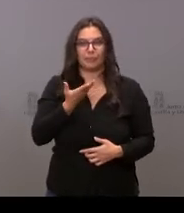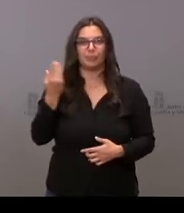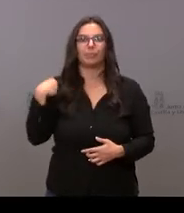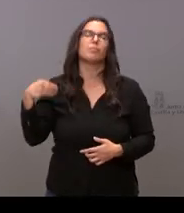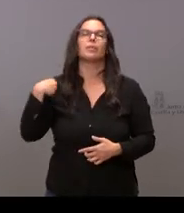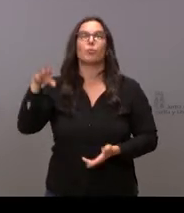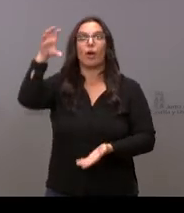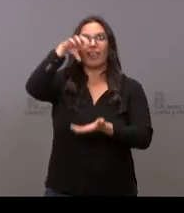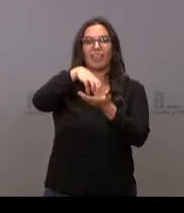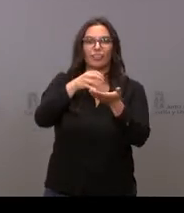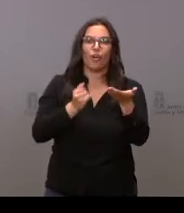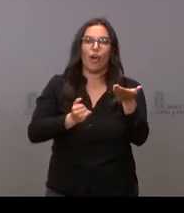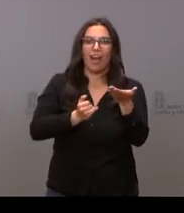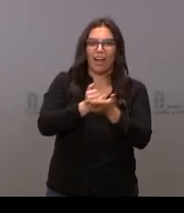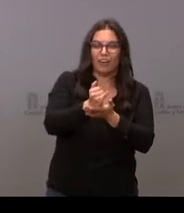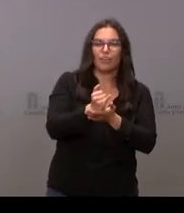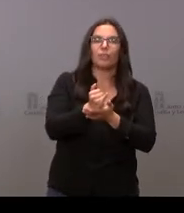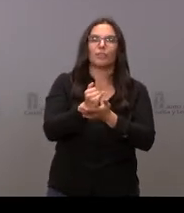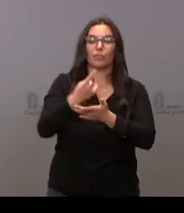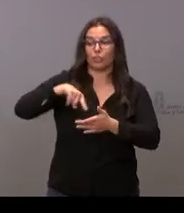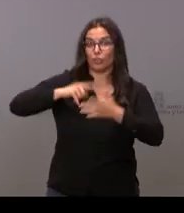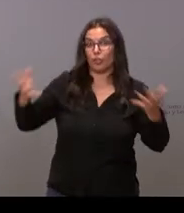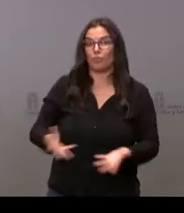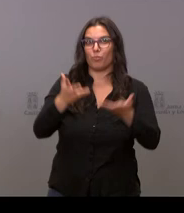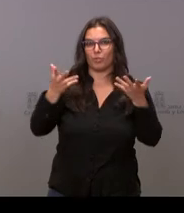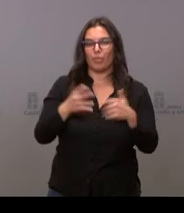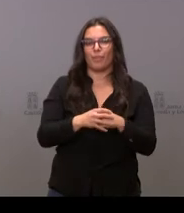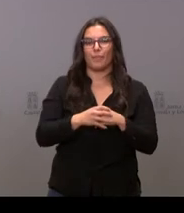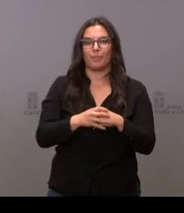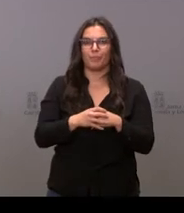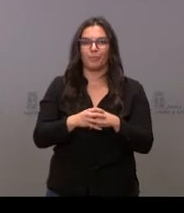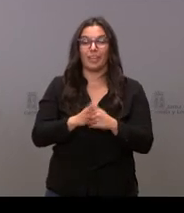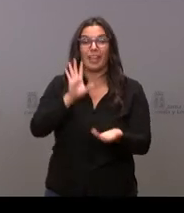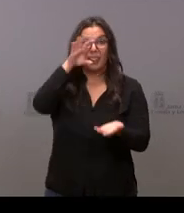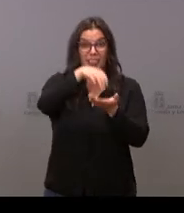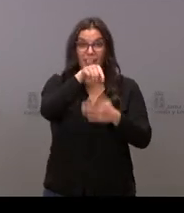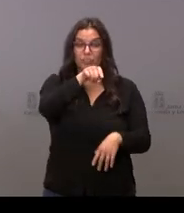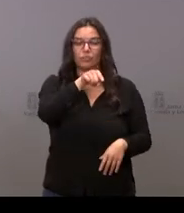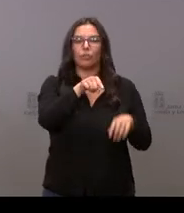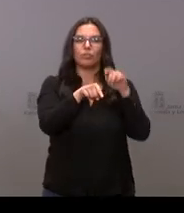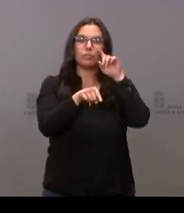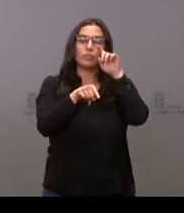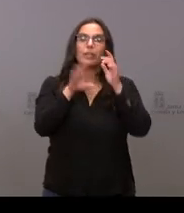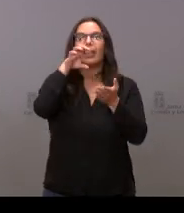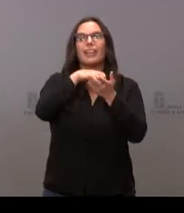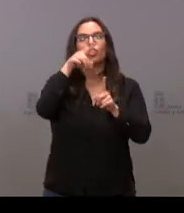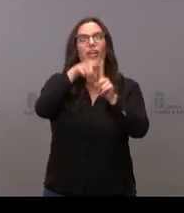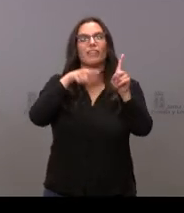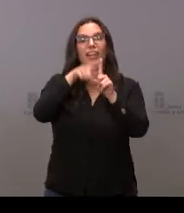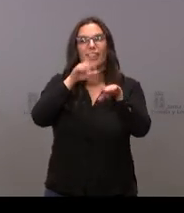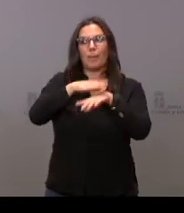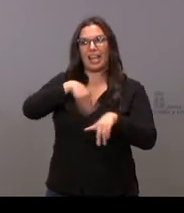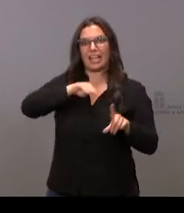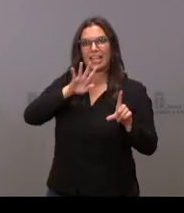que estamos impulsando las administraciones aquí representadas ese centro va a ser un centro de referencia en el conjunto de españa